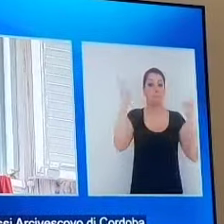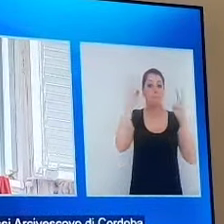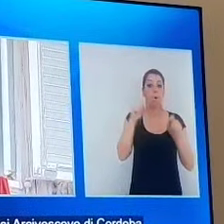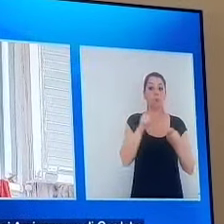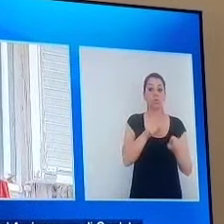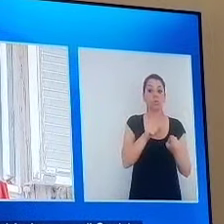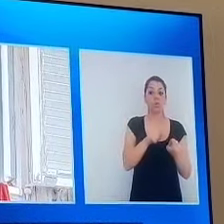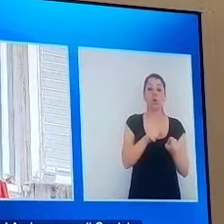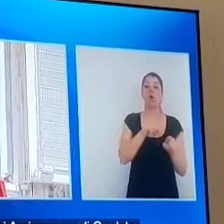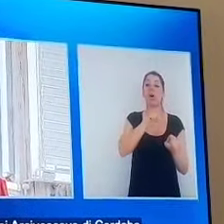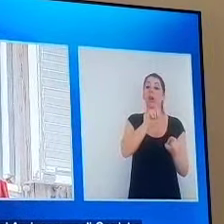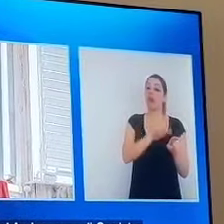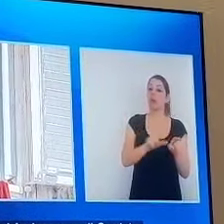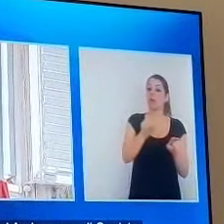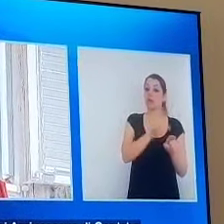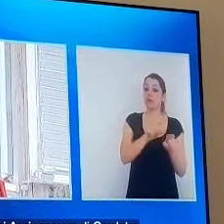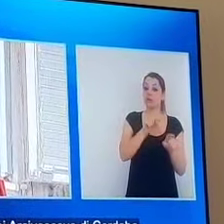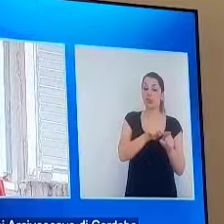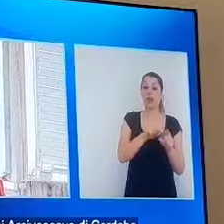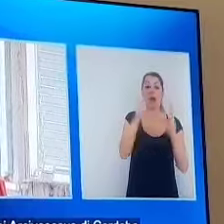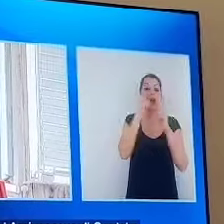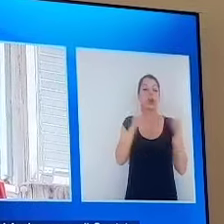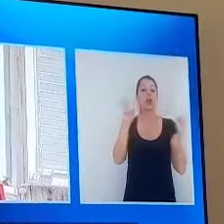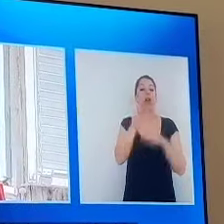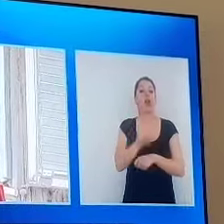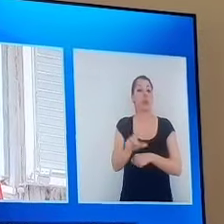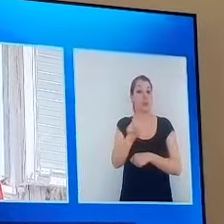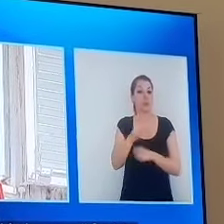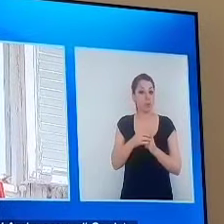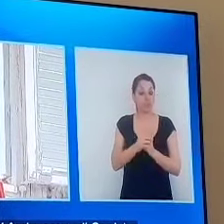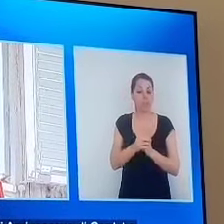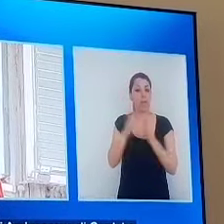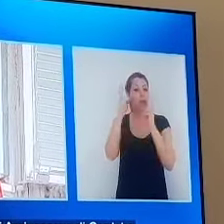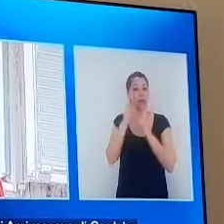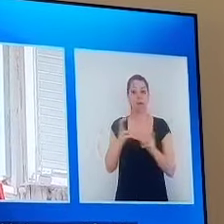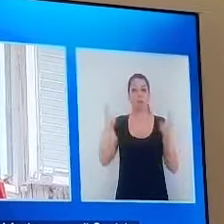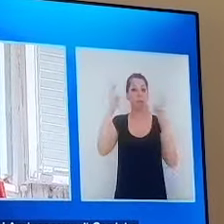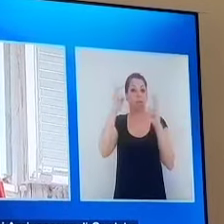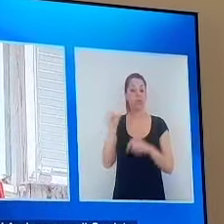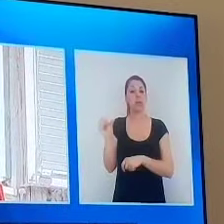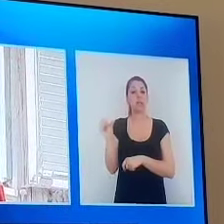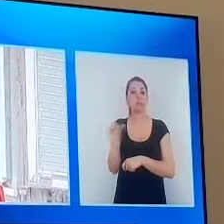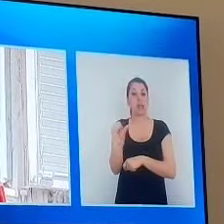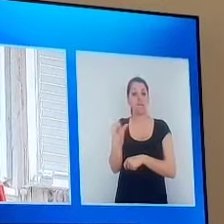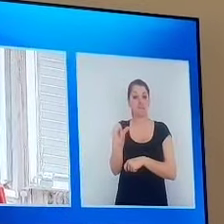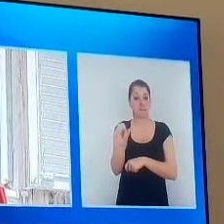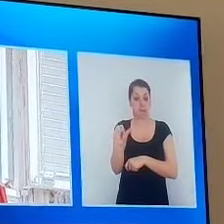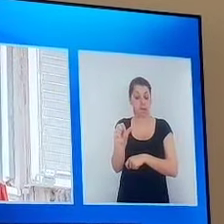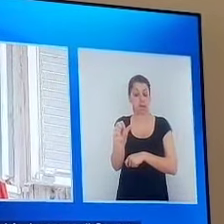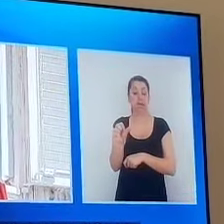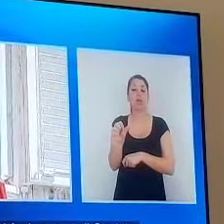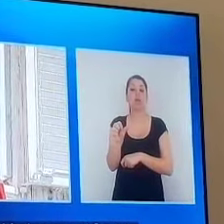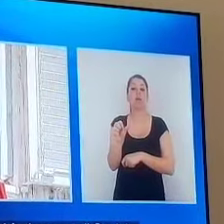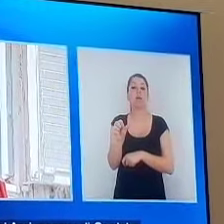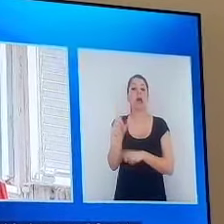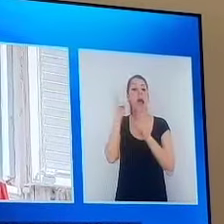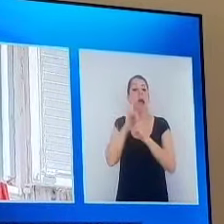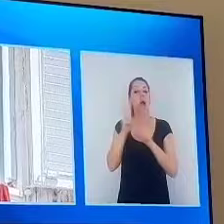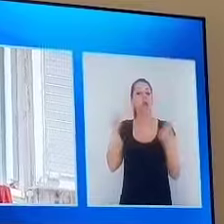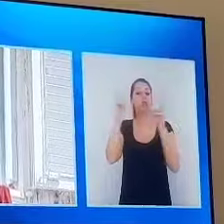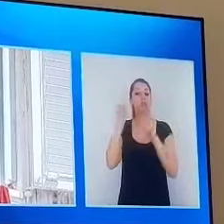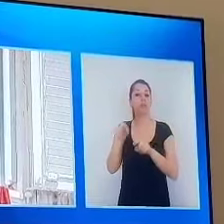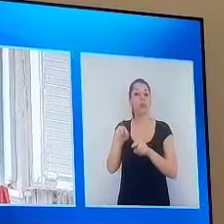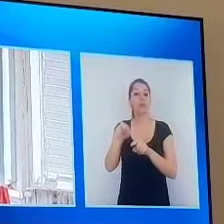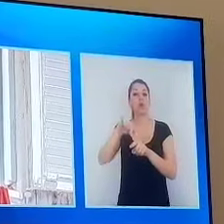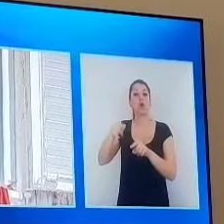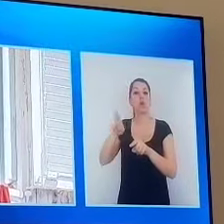Srij, Archivéscovo de Lodz, Monseñor Stephen Amejo Martín Mulla, Archivéscovo